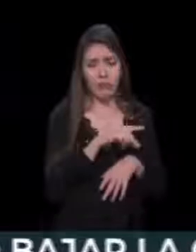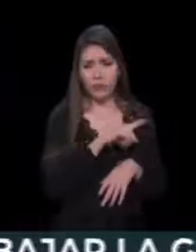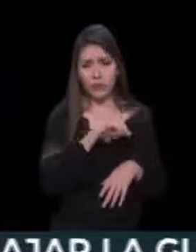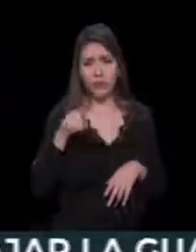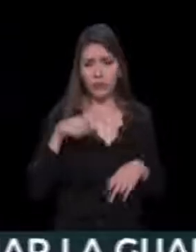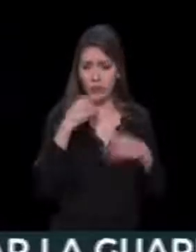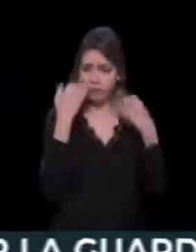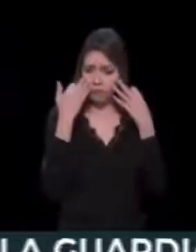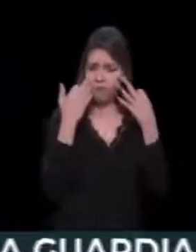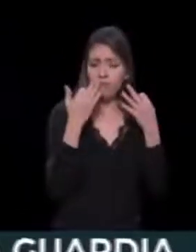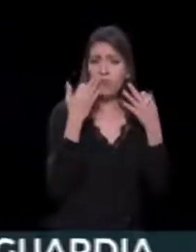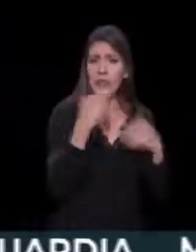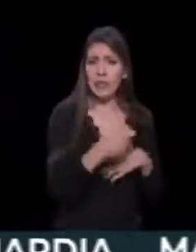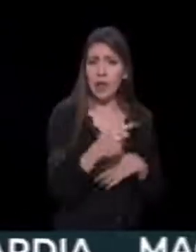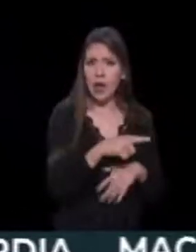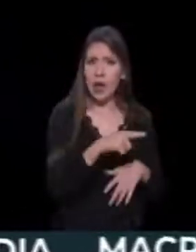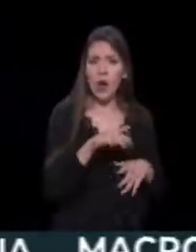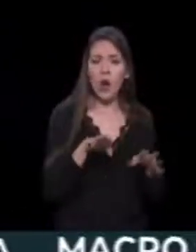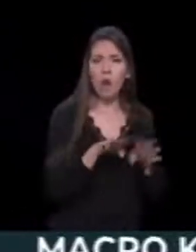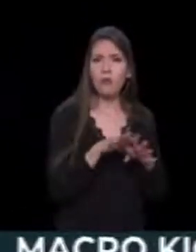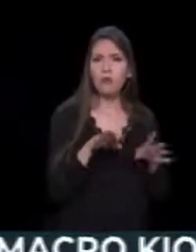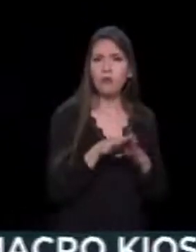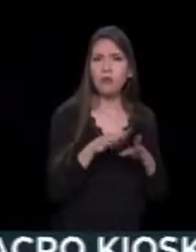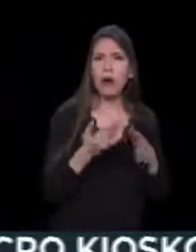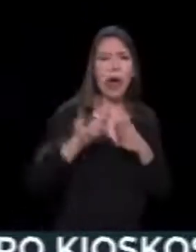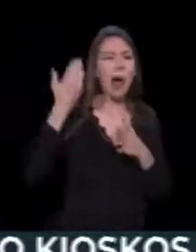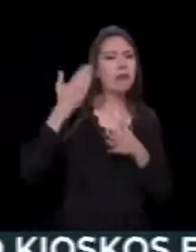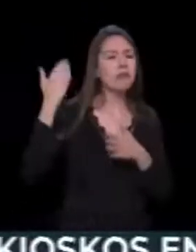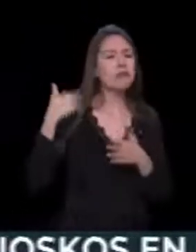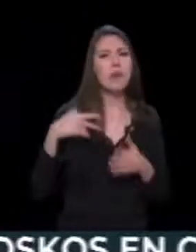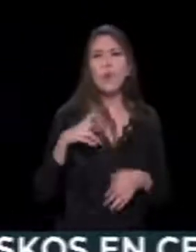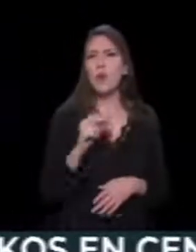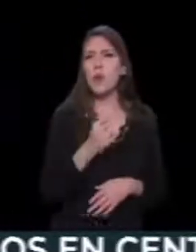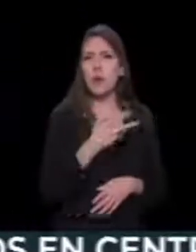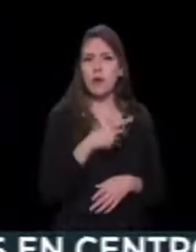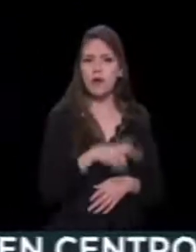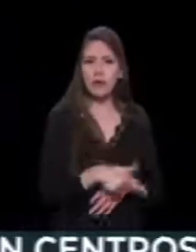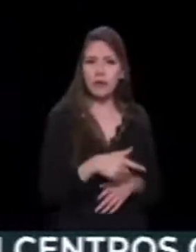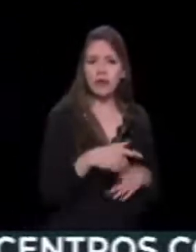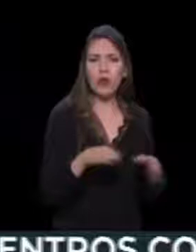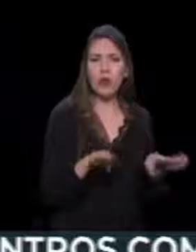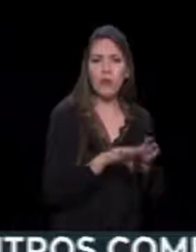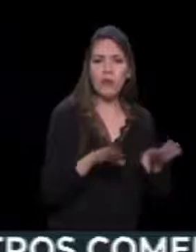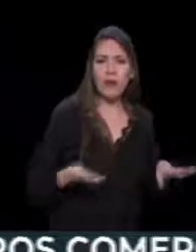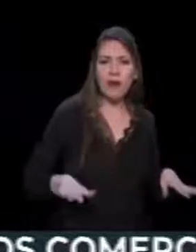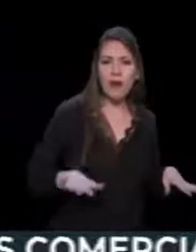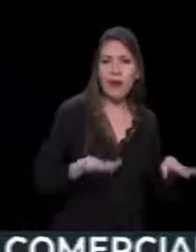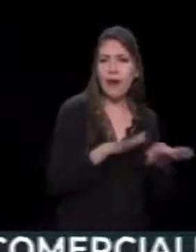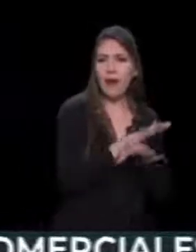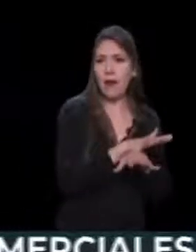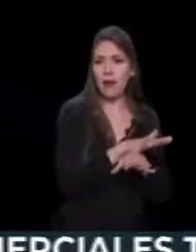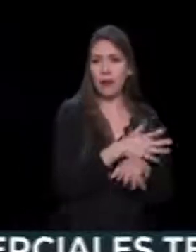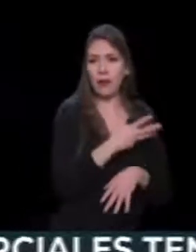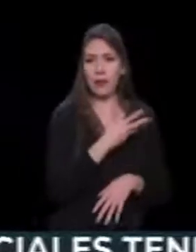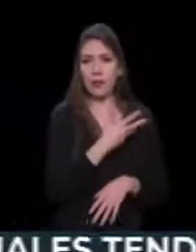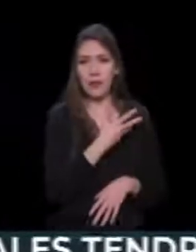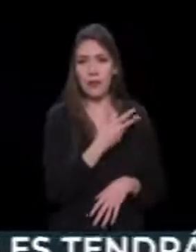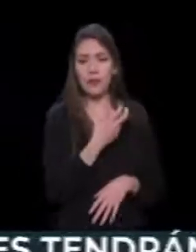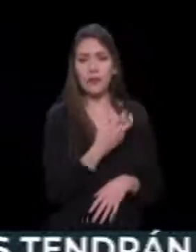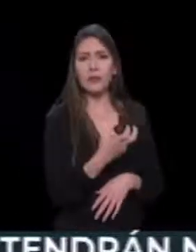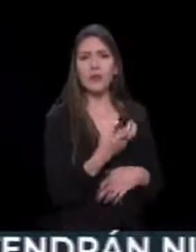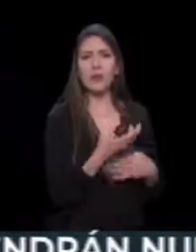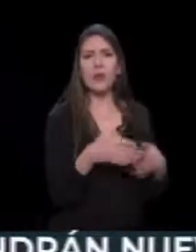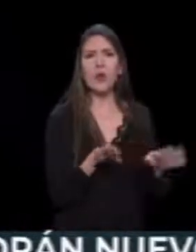una transformación histórica, a veces no se mide en sus, digámoslo así,